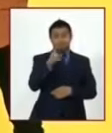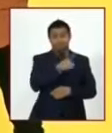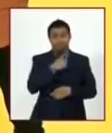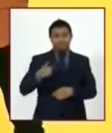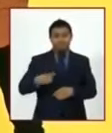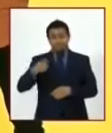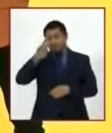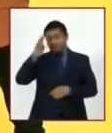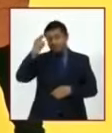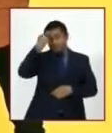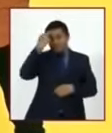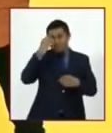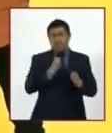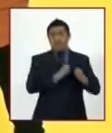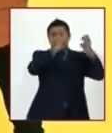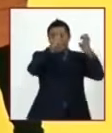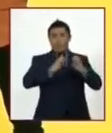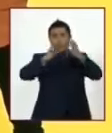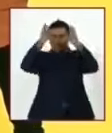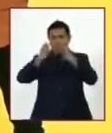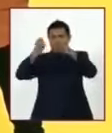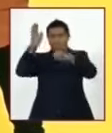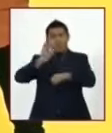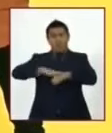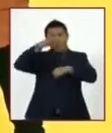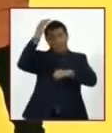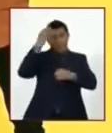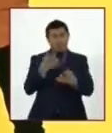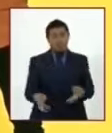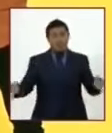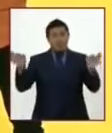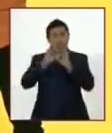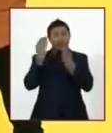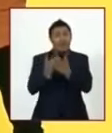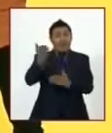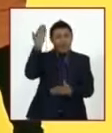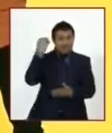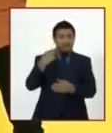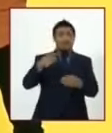más destacados del neoclásico eran civiles, ya no religiosos.